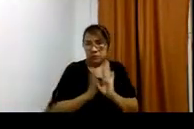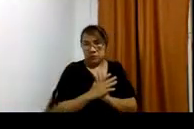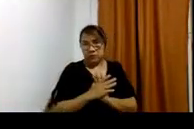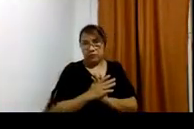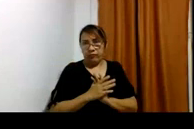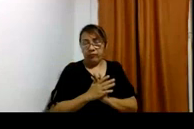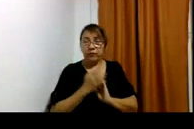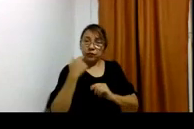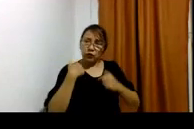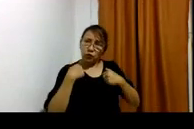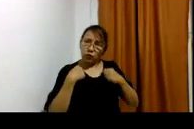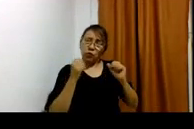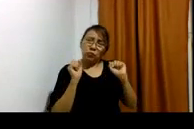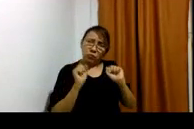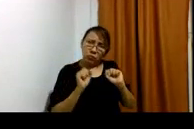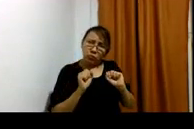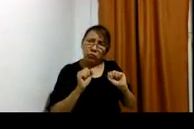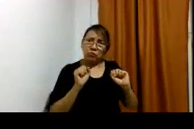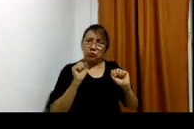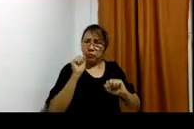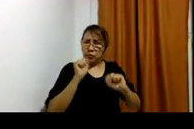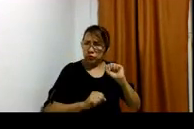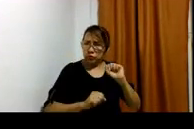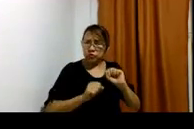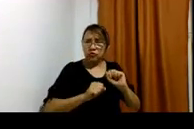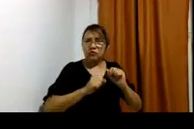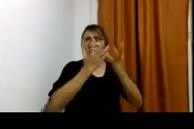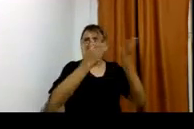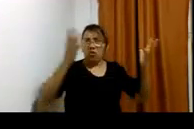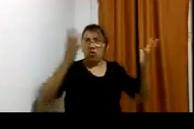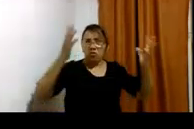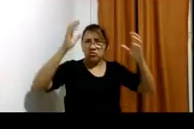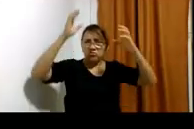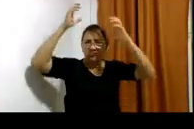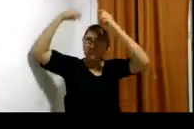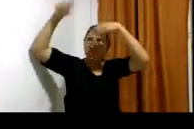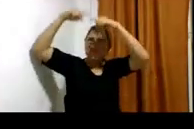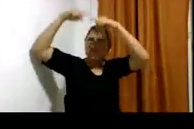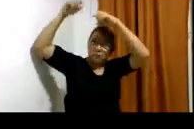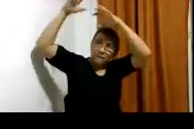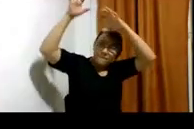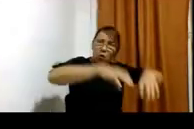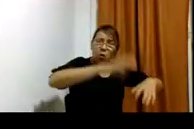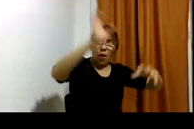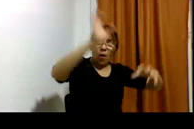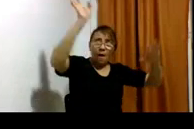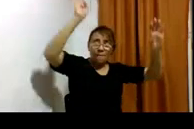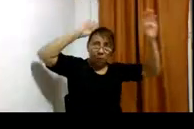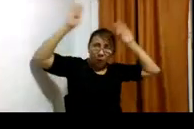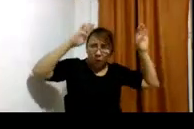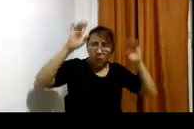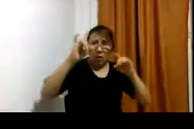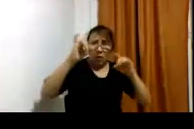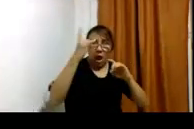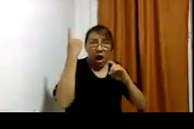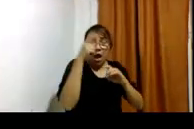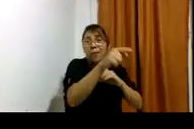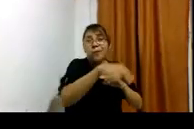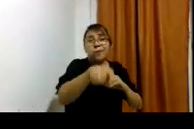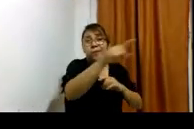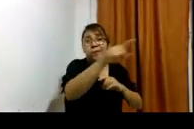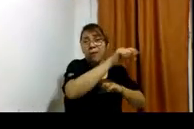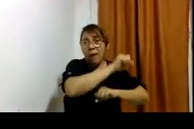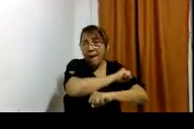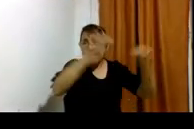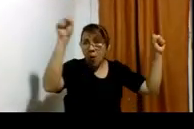Les decía, de pronto puede haber caída de elementos, puede haber una explosión, puede haber otra situación donde puede ocurrir que